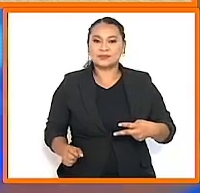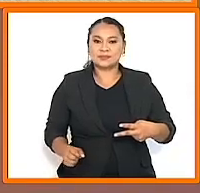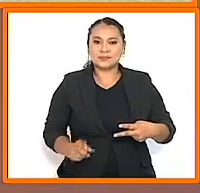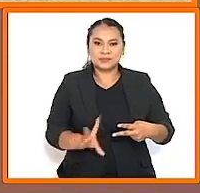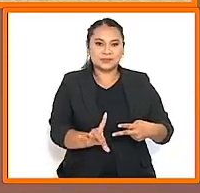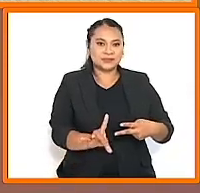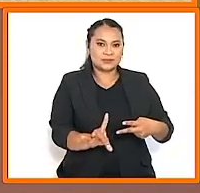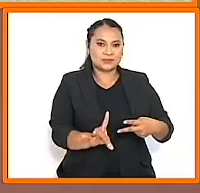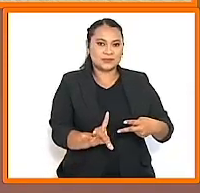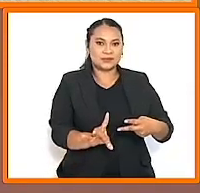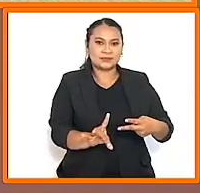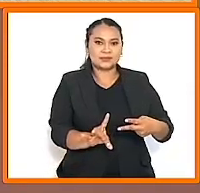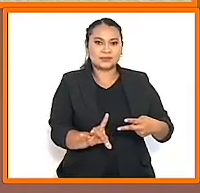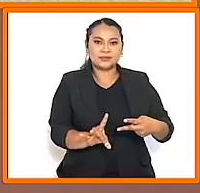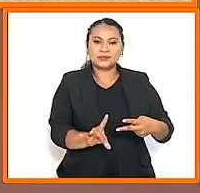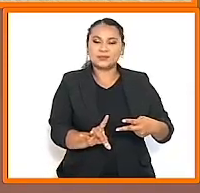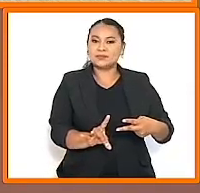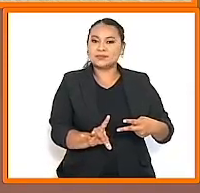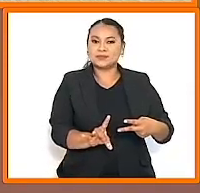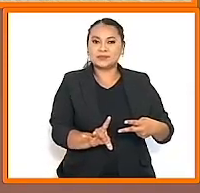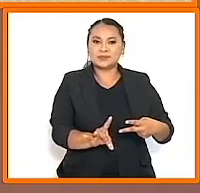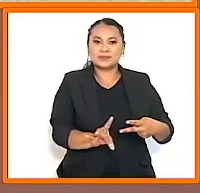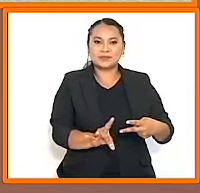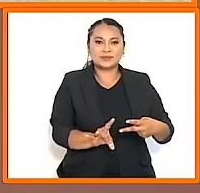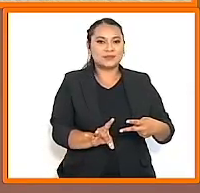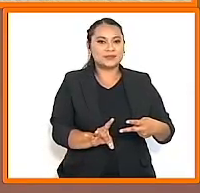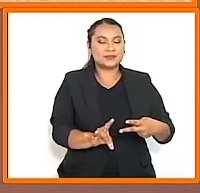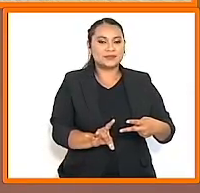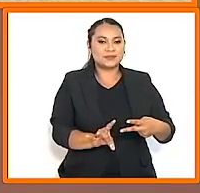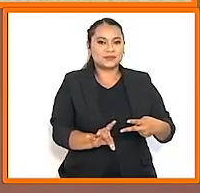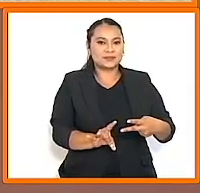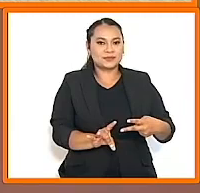8, segundo dígito.